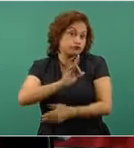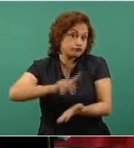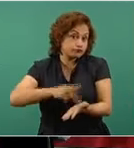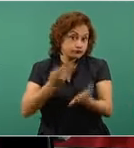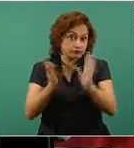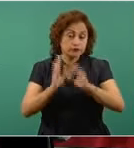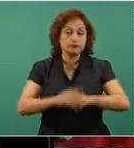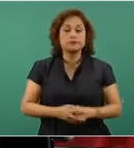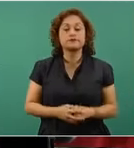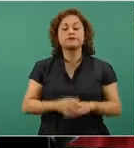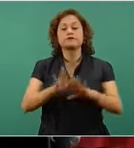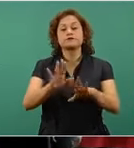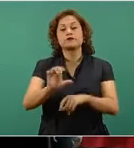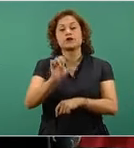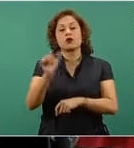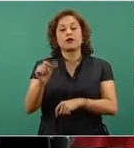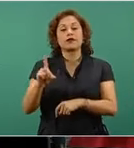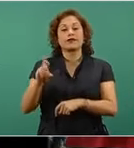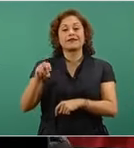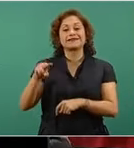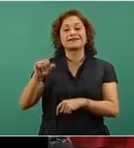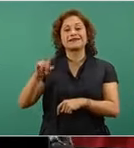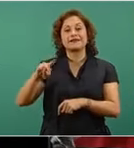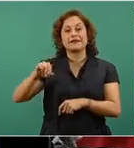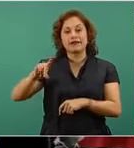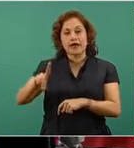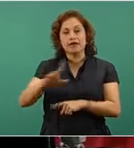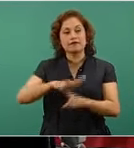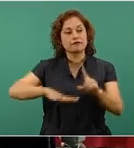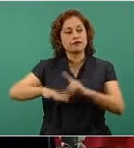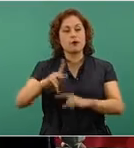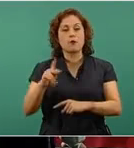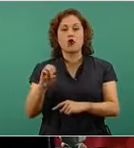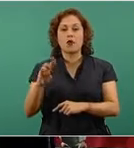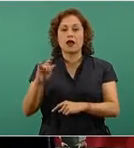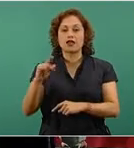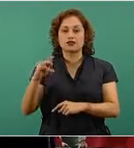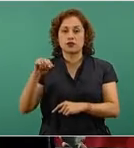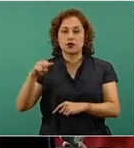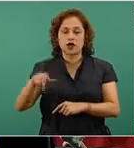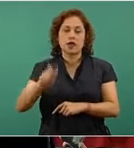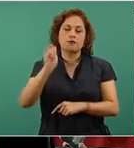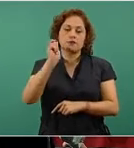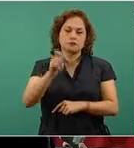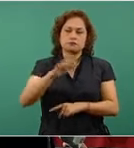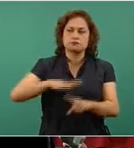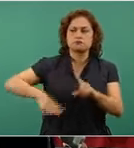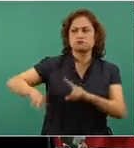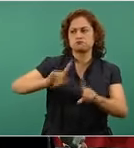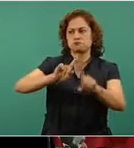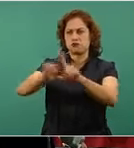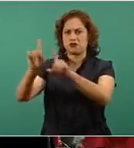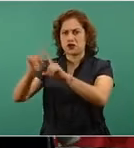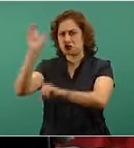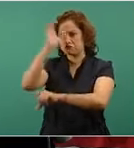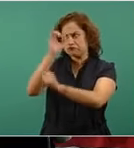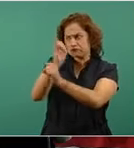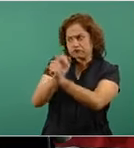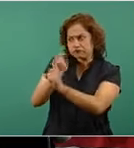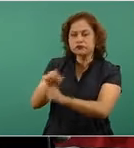Densidad poblacional. La densidad poblacional es un índice razonablemente conocido en múltiples disciplinas